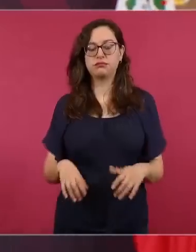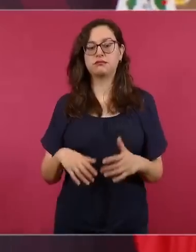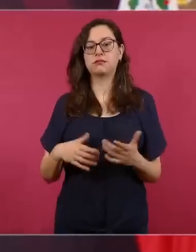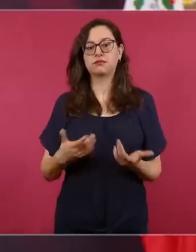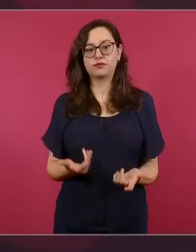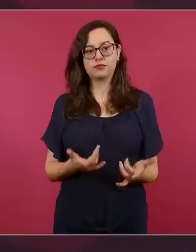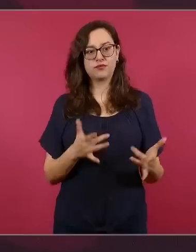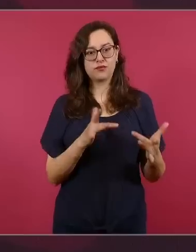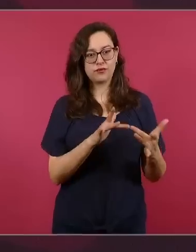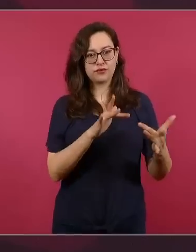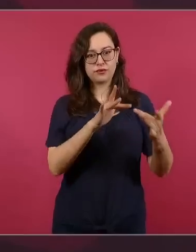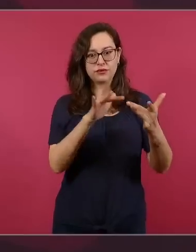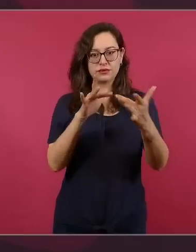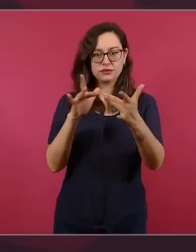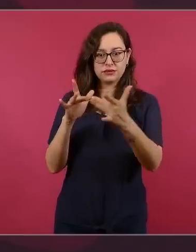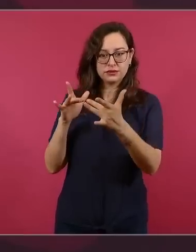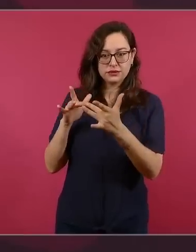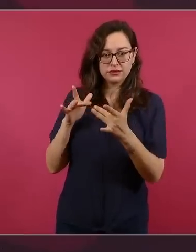con